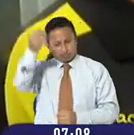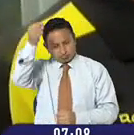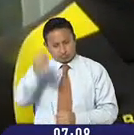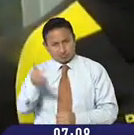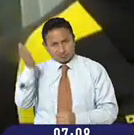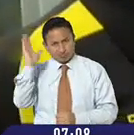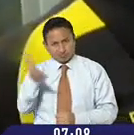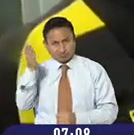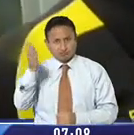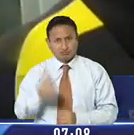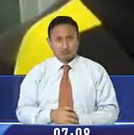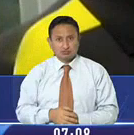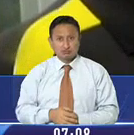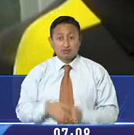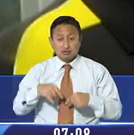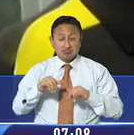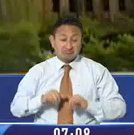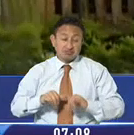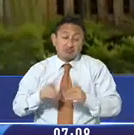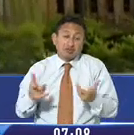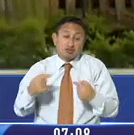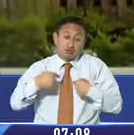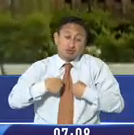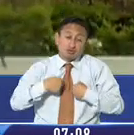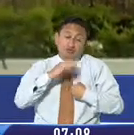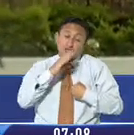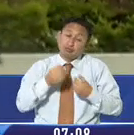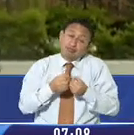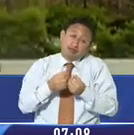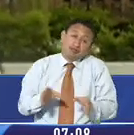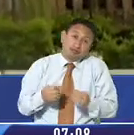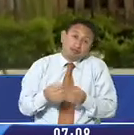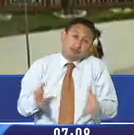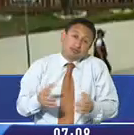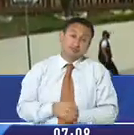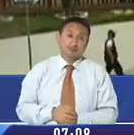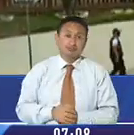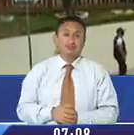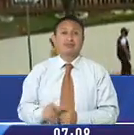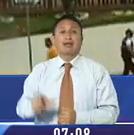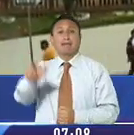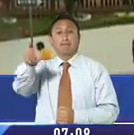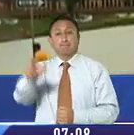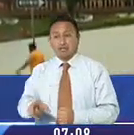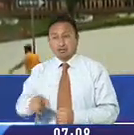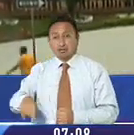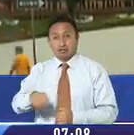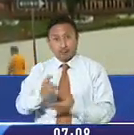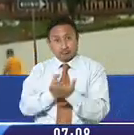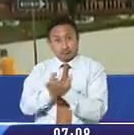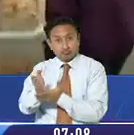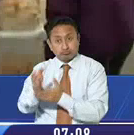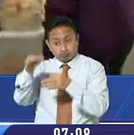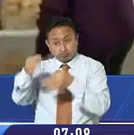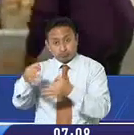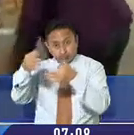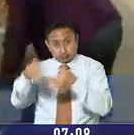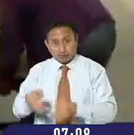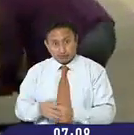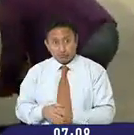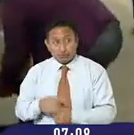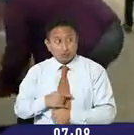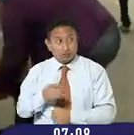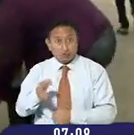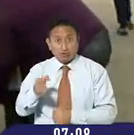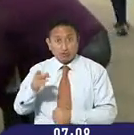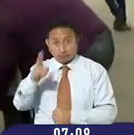vamos a seguir. Y los perjudicados vamos a ser siempre los afiliados. Las personas que deben ser personas probas, no con el ánimo de ir a